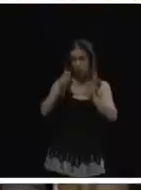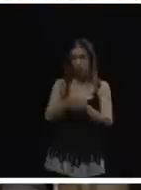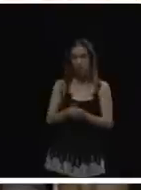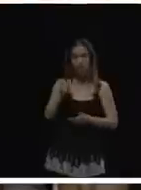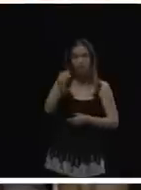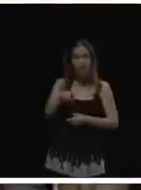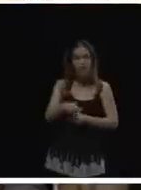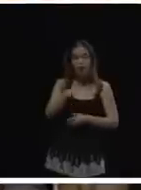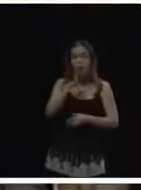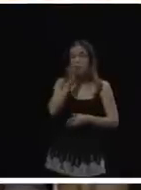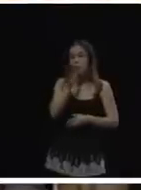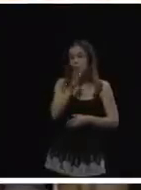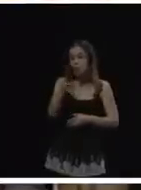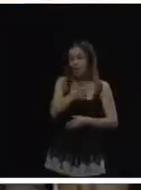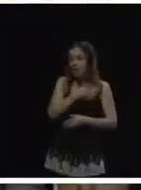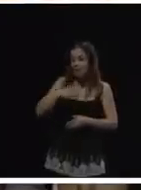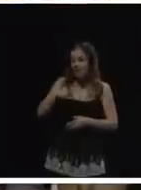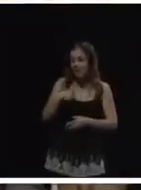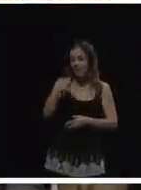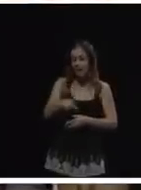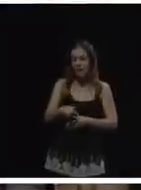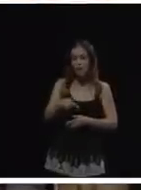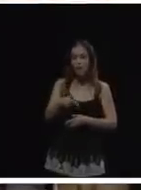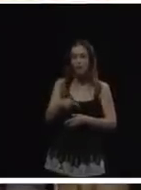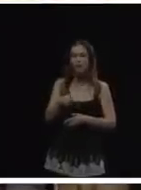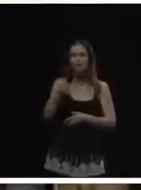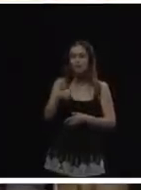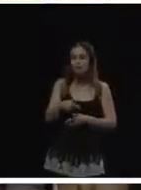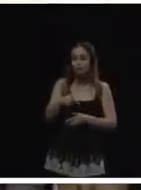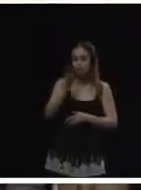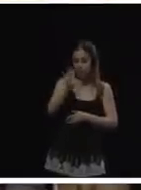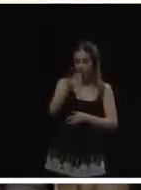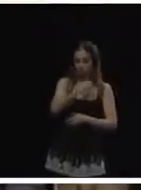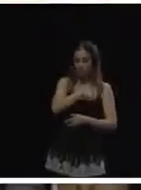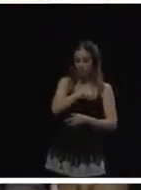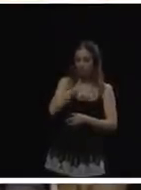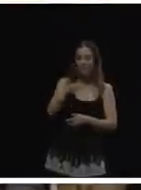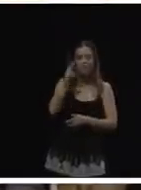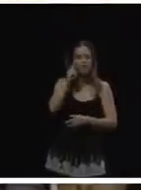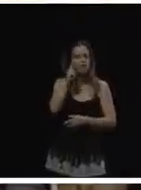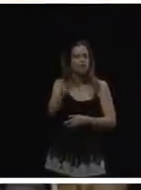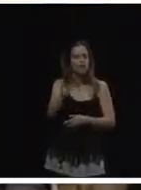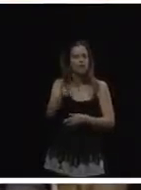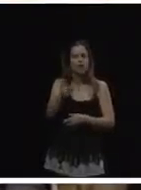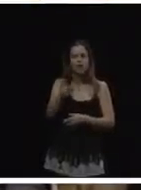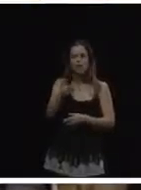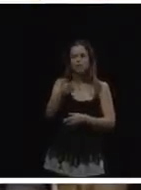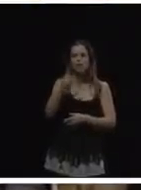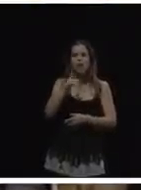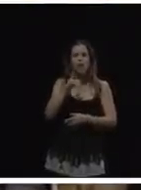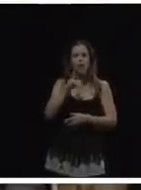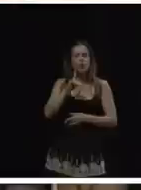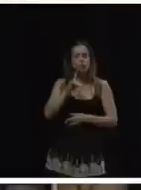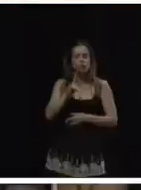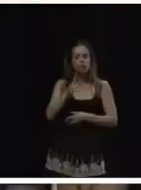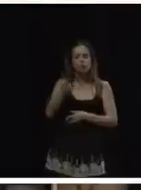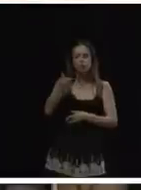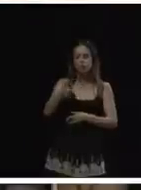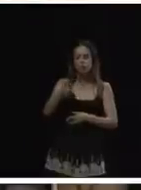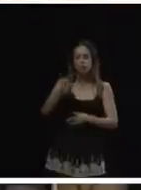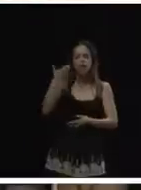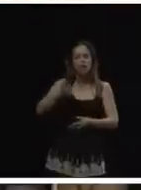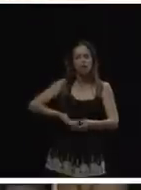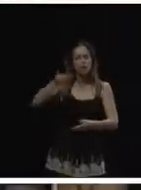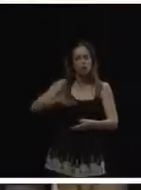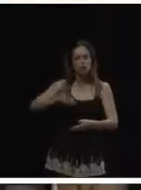Porque queremos que a este país se le siga mirando con enorme admiración desde el ámbito internacional,